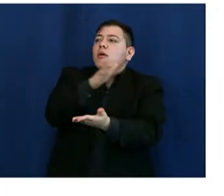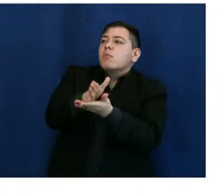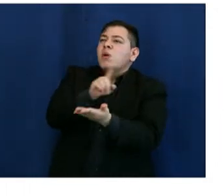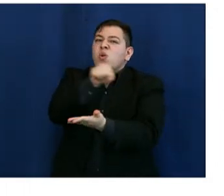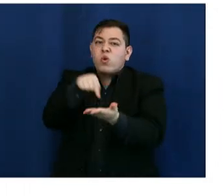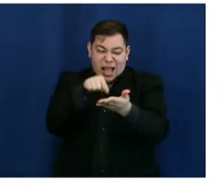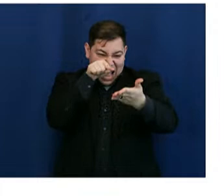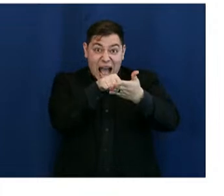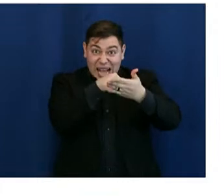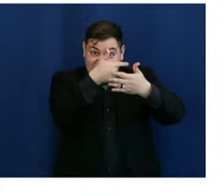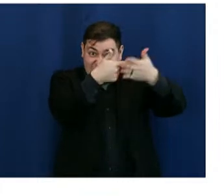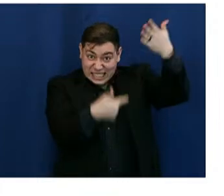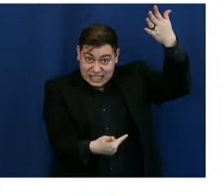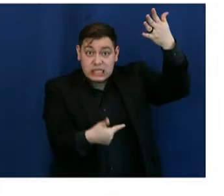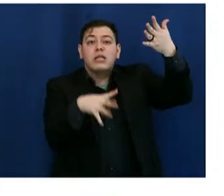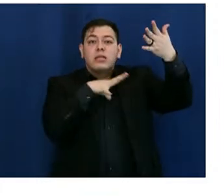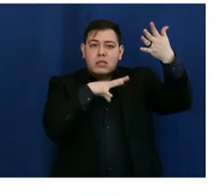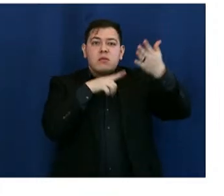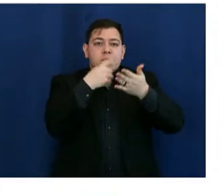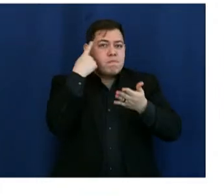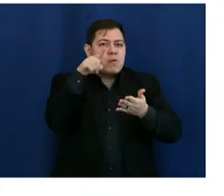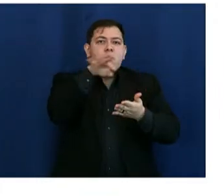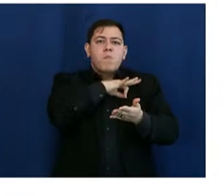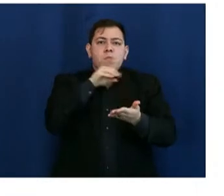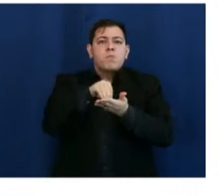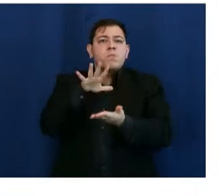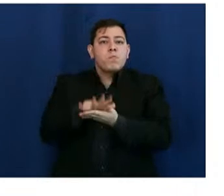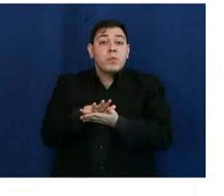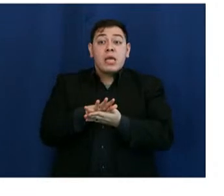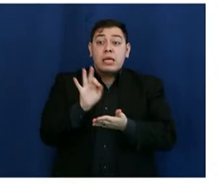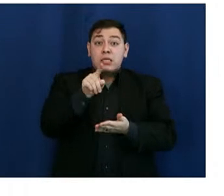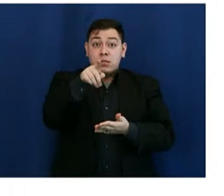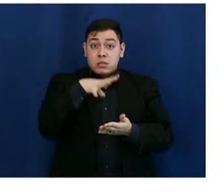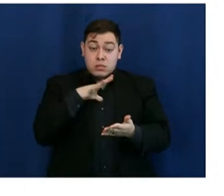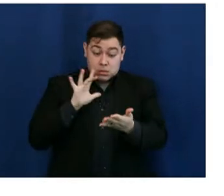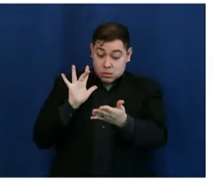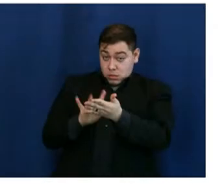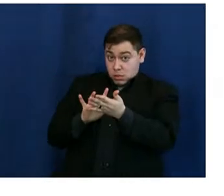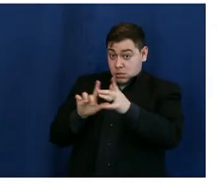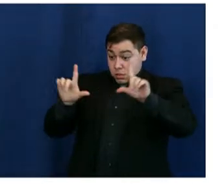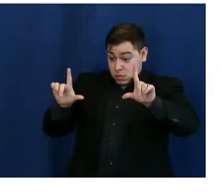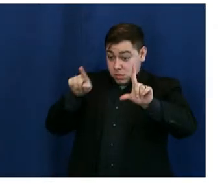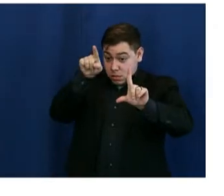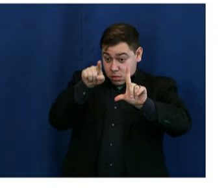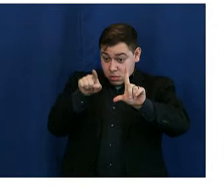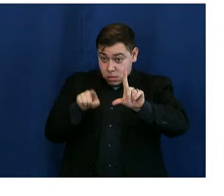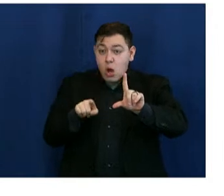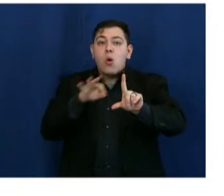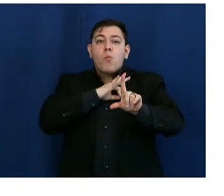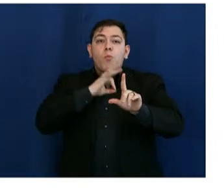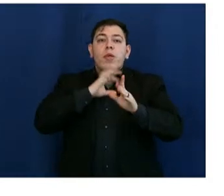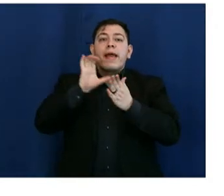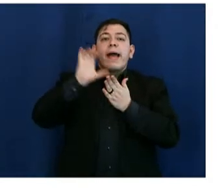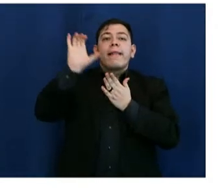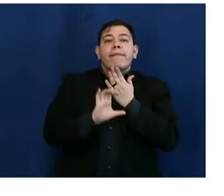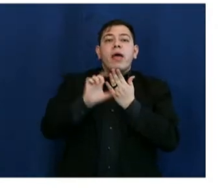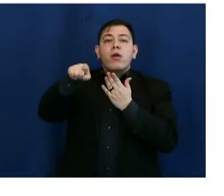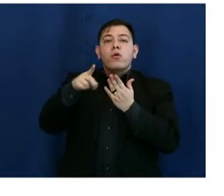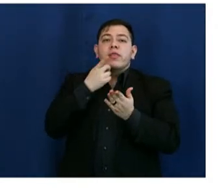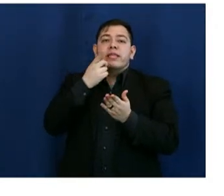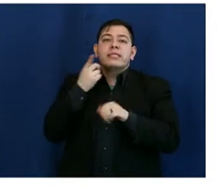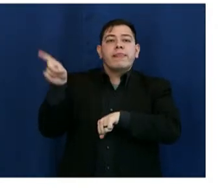día haciendo clic en el botón de programación por día. Si hace clic en esta opción, los llevará al calendario de vacunación por